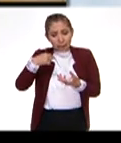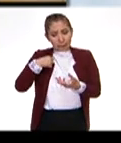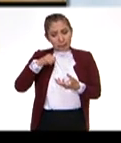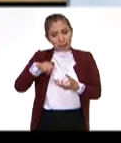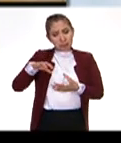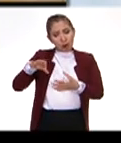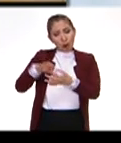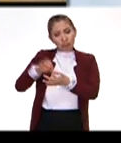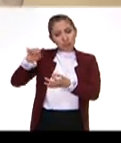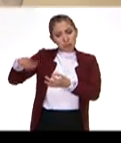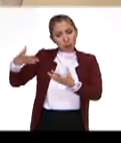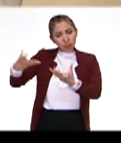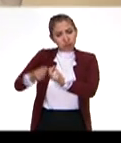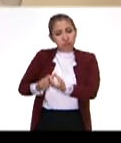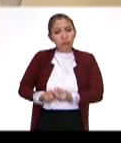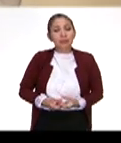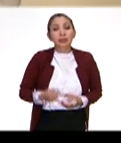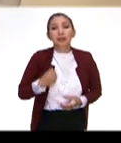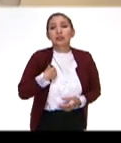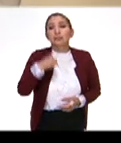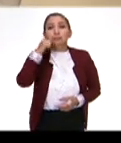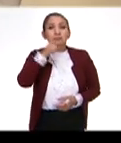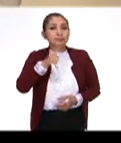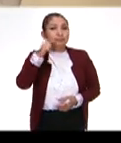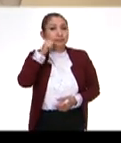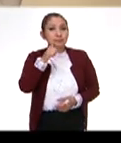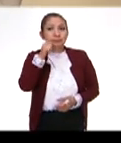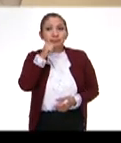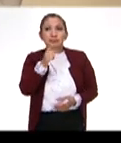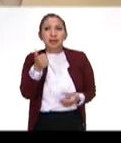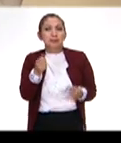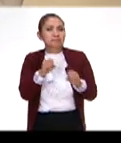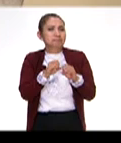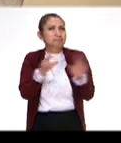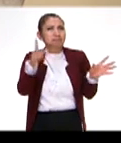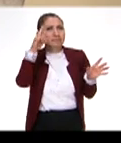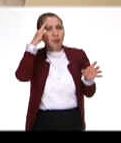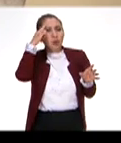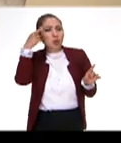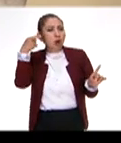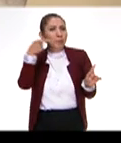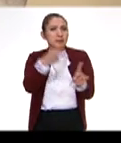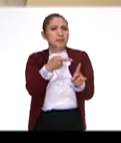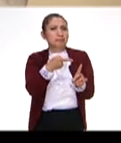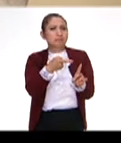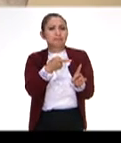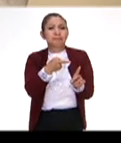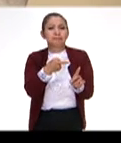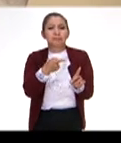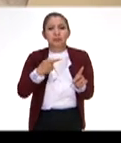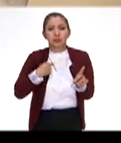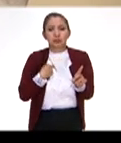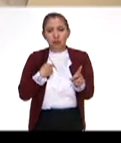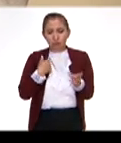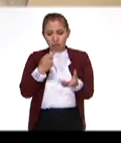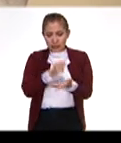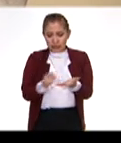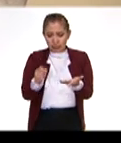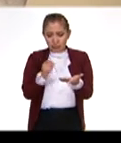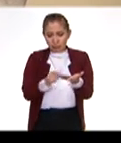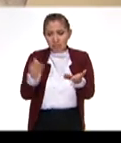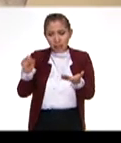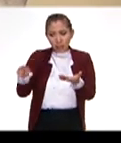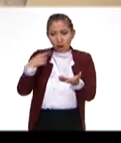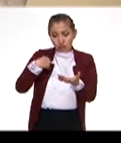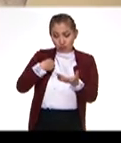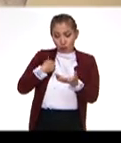considerado uno de ellos, ¿no? Me he tenido siempre muy claro que uno de los objetivos primordiales de mi escritura radican en